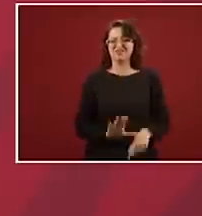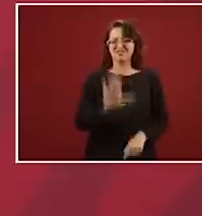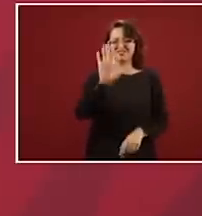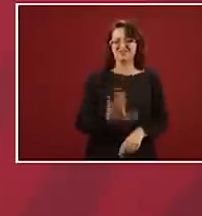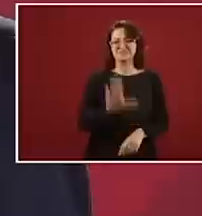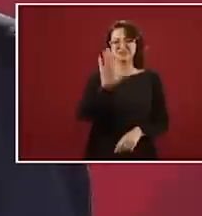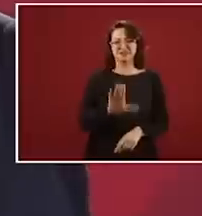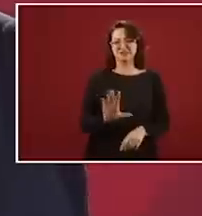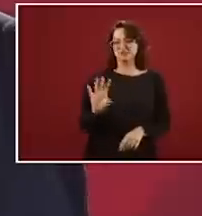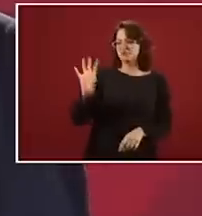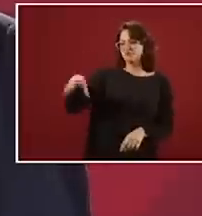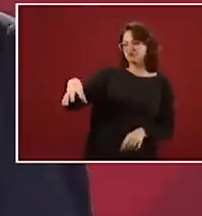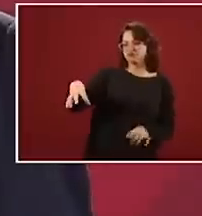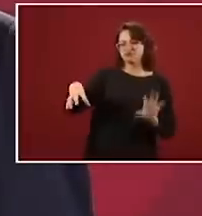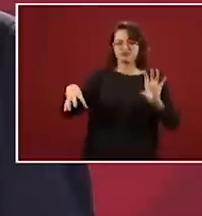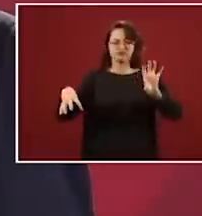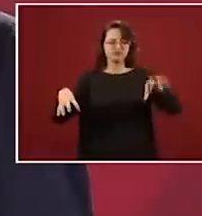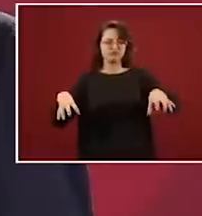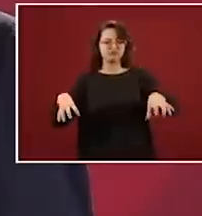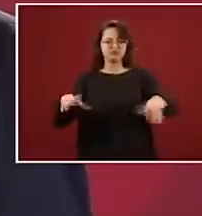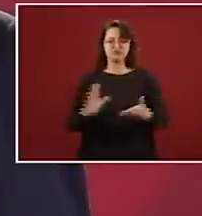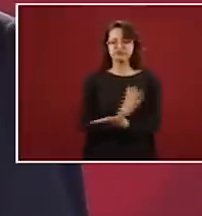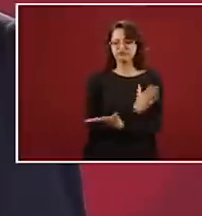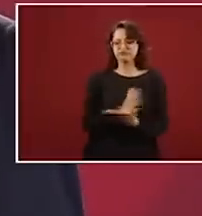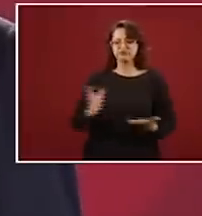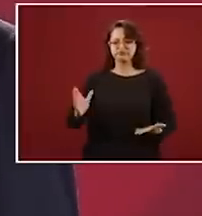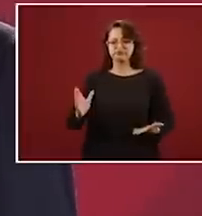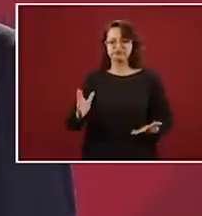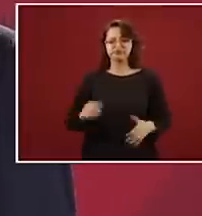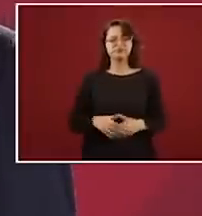dos esferas distintas.